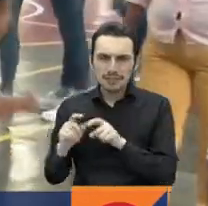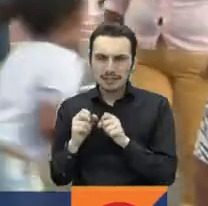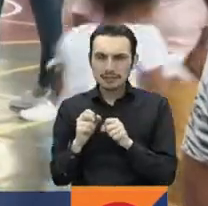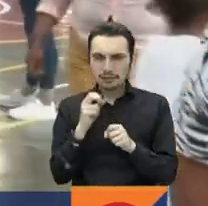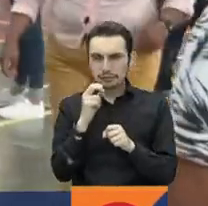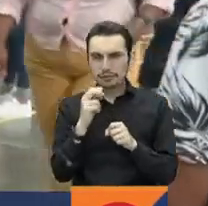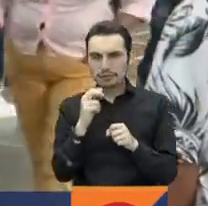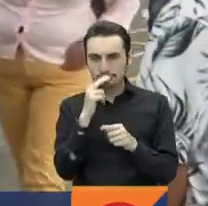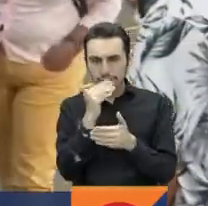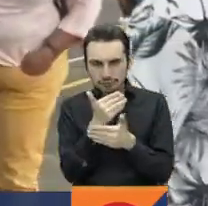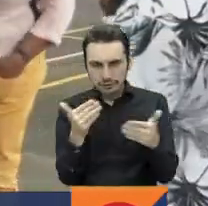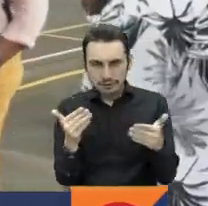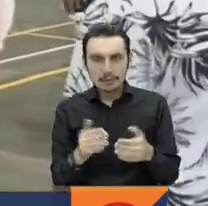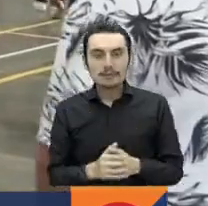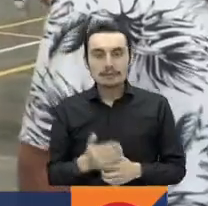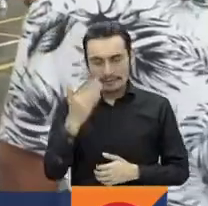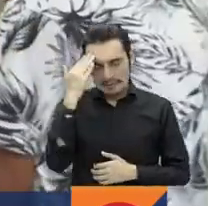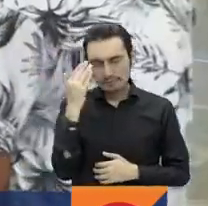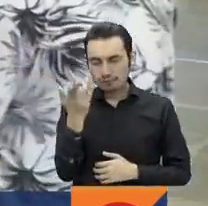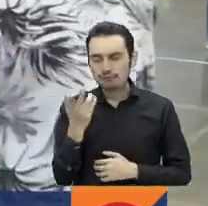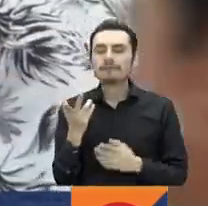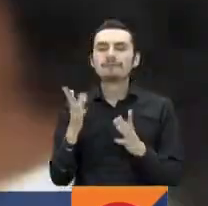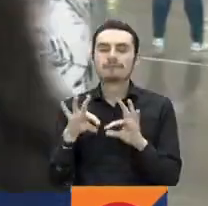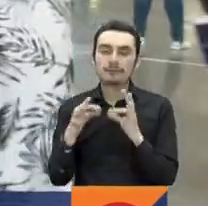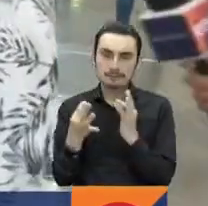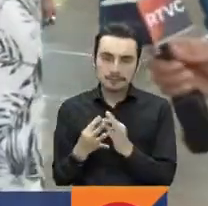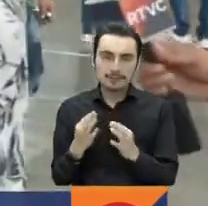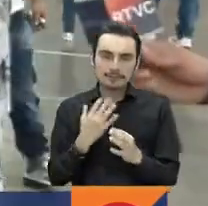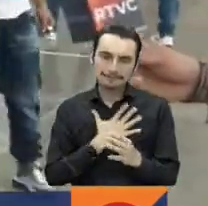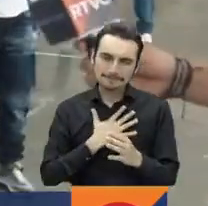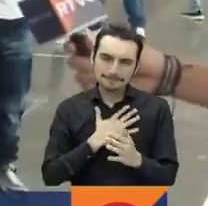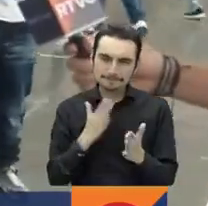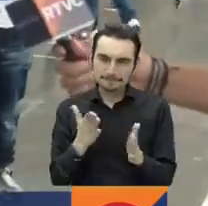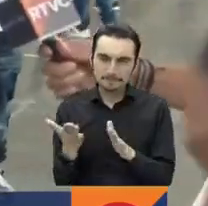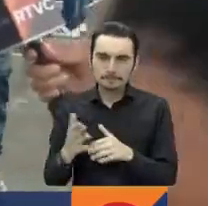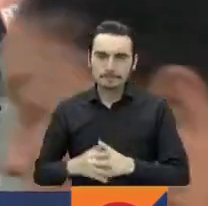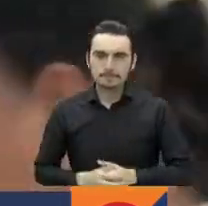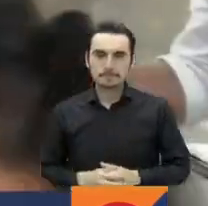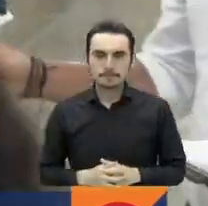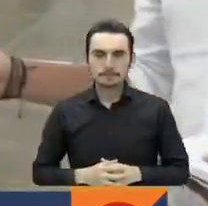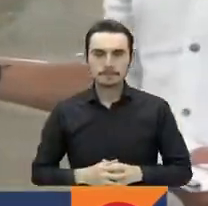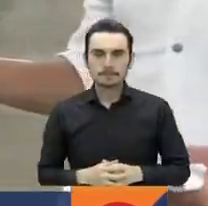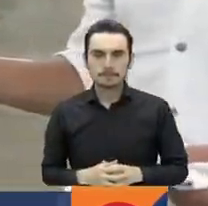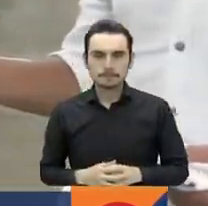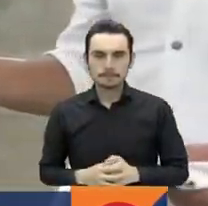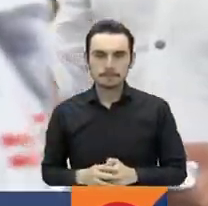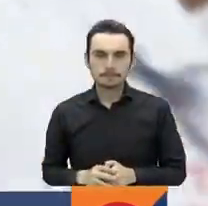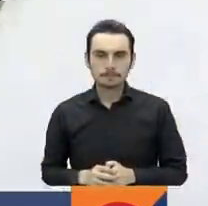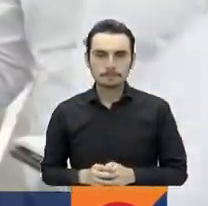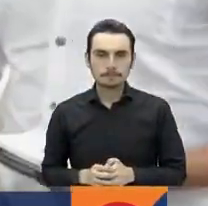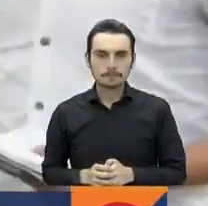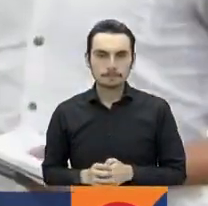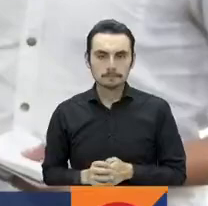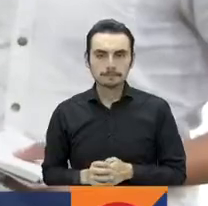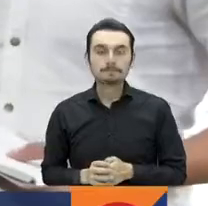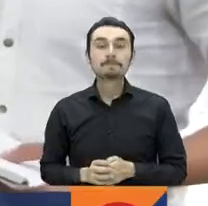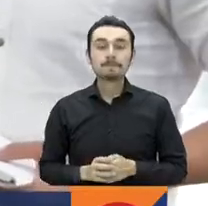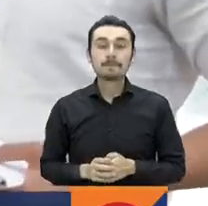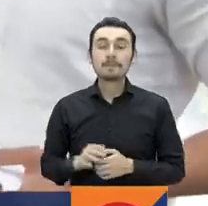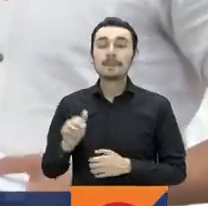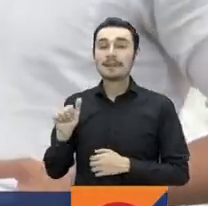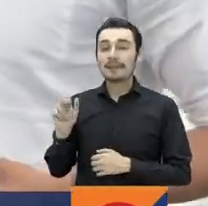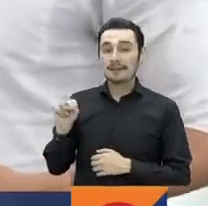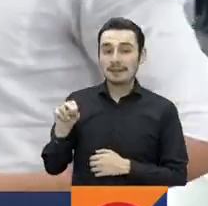la vida de uno de sus miembros de su familia. Andrea Bolívar, una niña que apenas